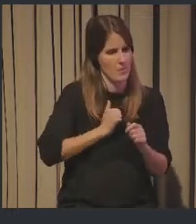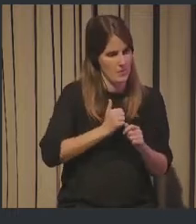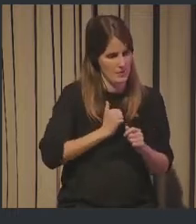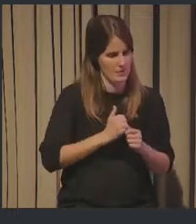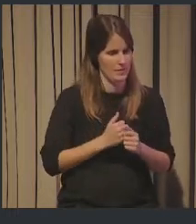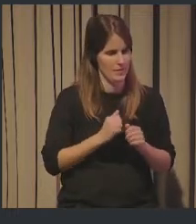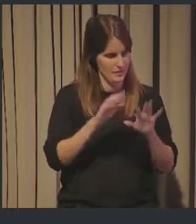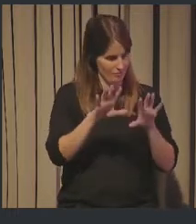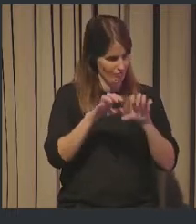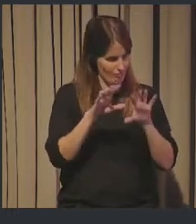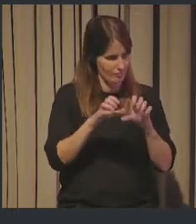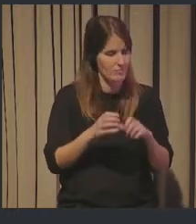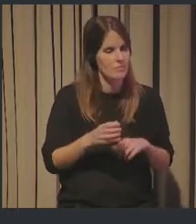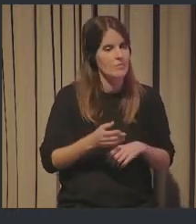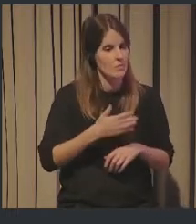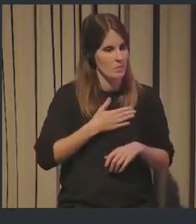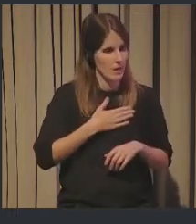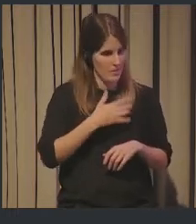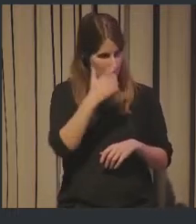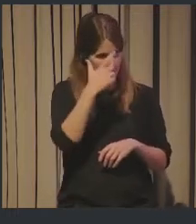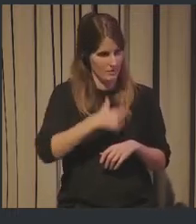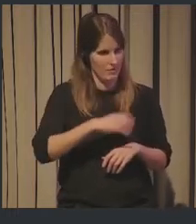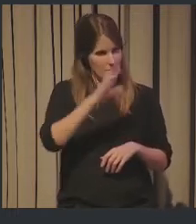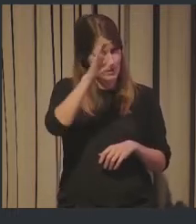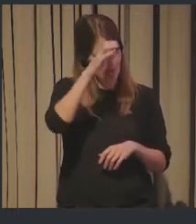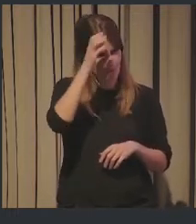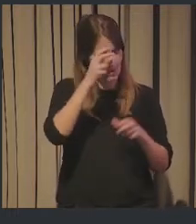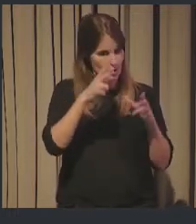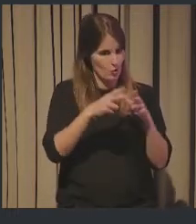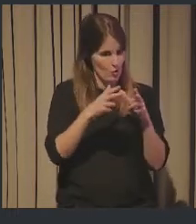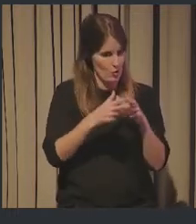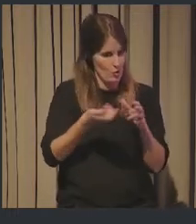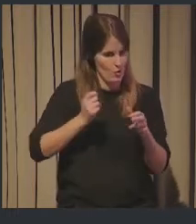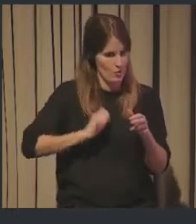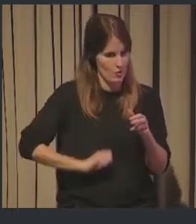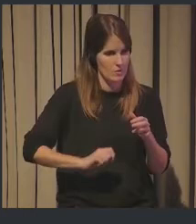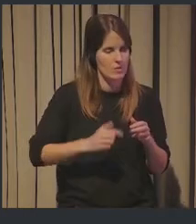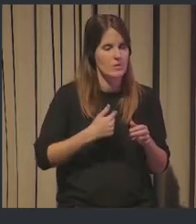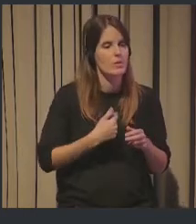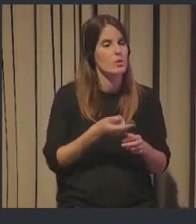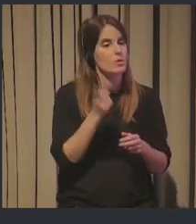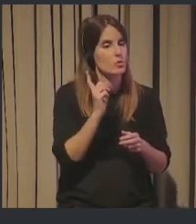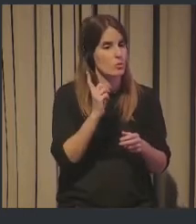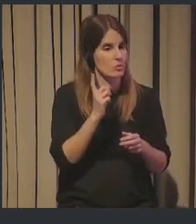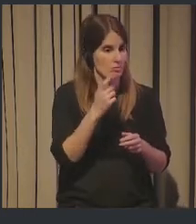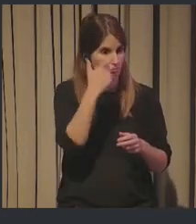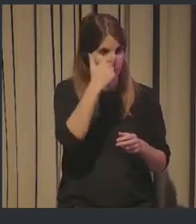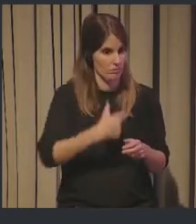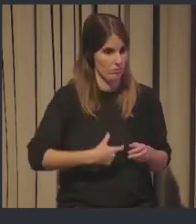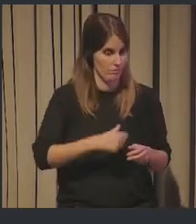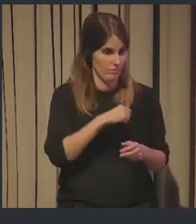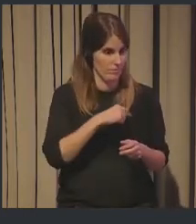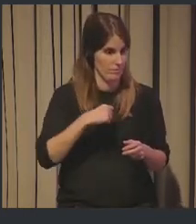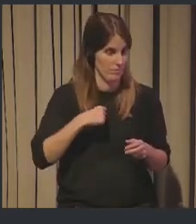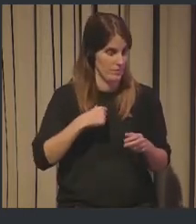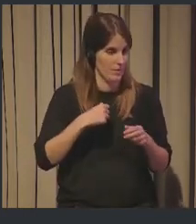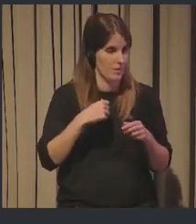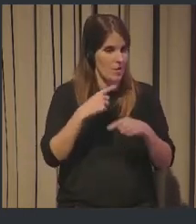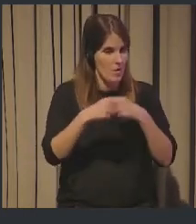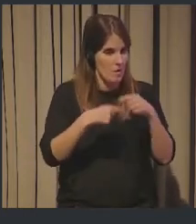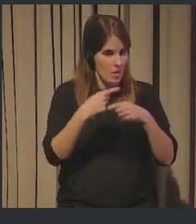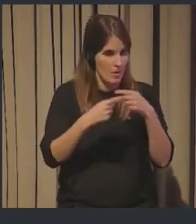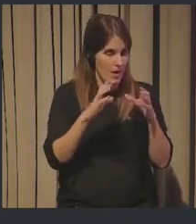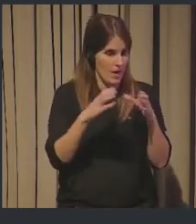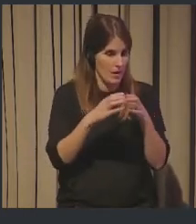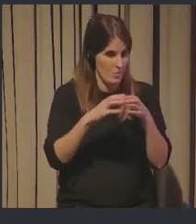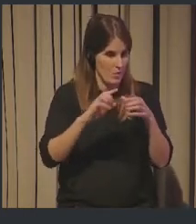Y para nosotros, o para mí como sociólogo, pero digo nosotros, yo solo soy una persona de esta familia muy grande y muy